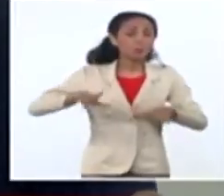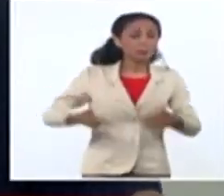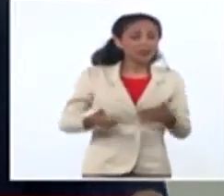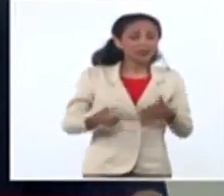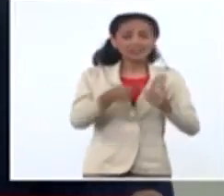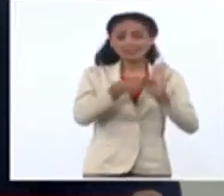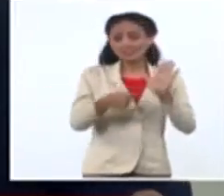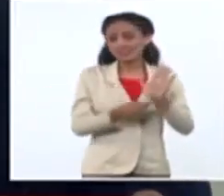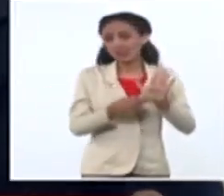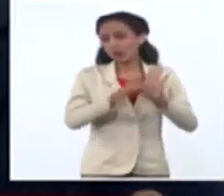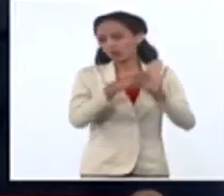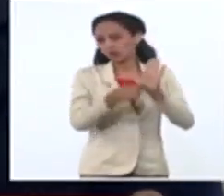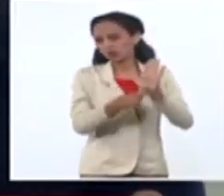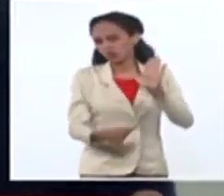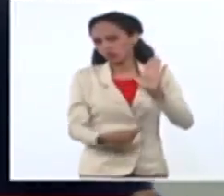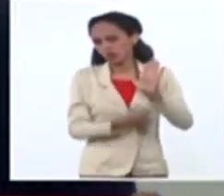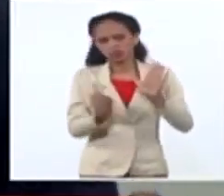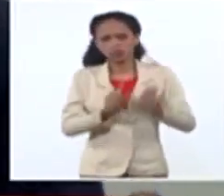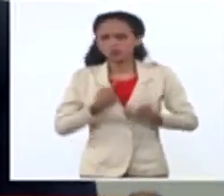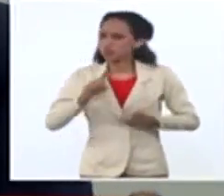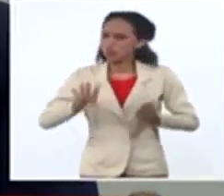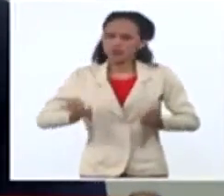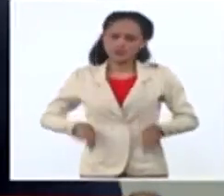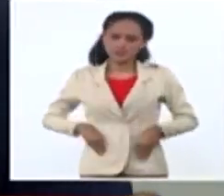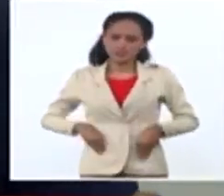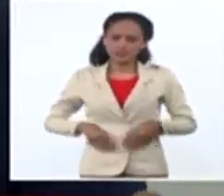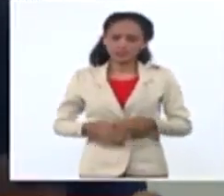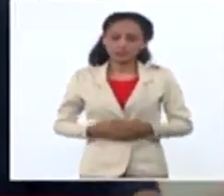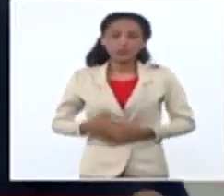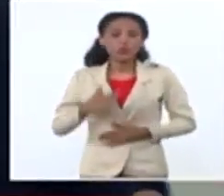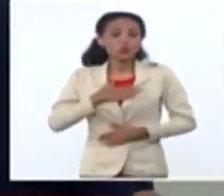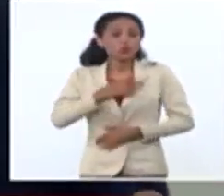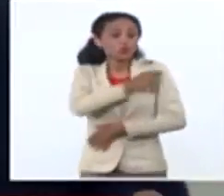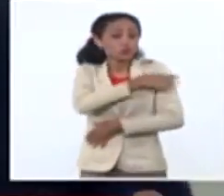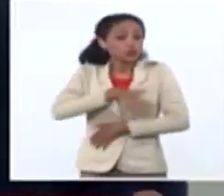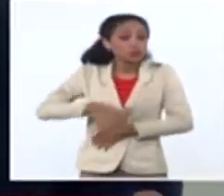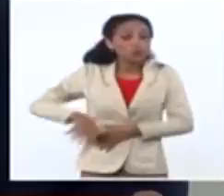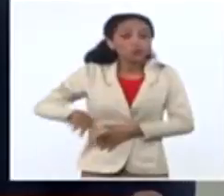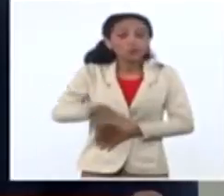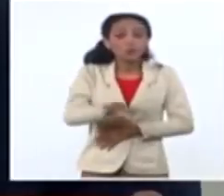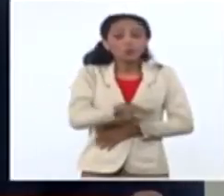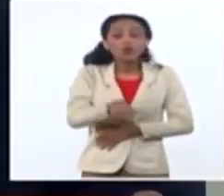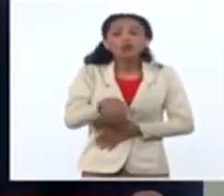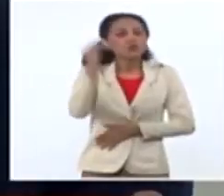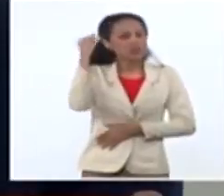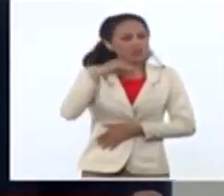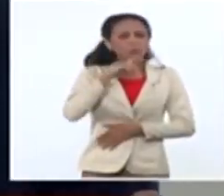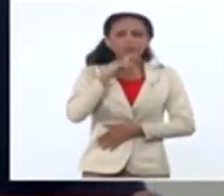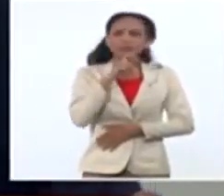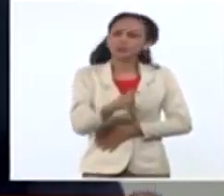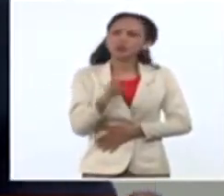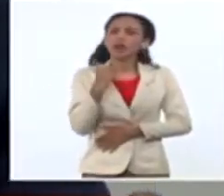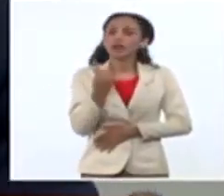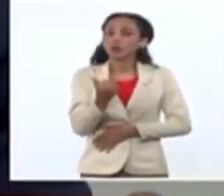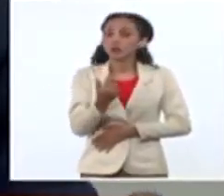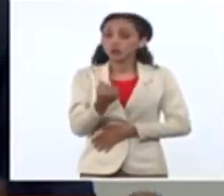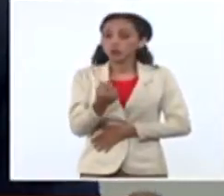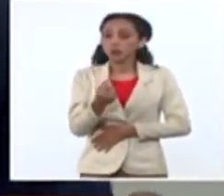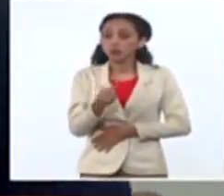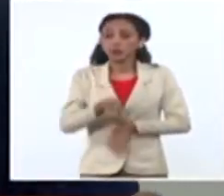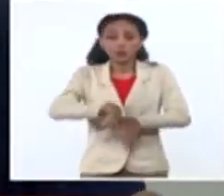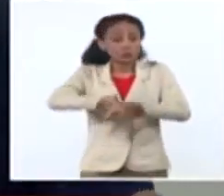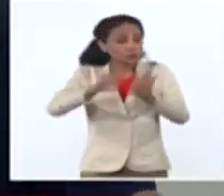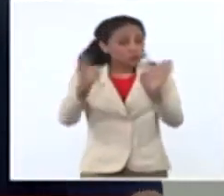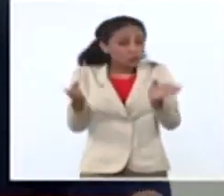pueblo continuará haciendo los mayores esfuerzos para sortear las dificultades económicas que todas nuestras